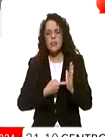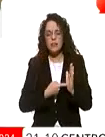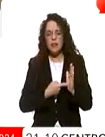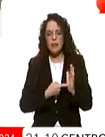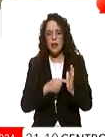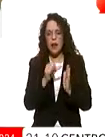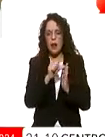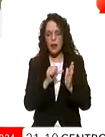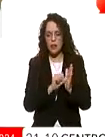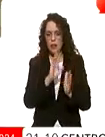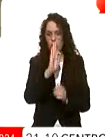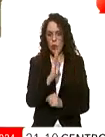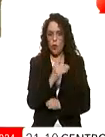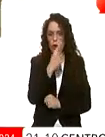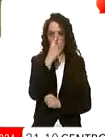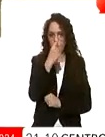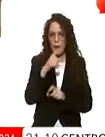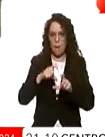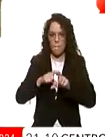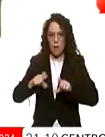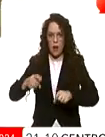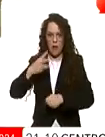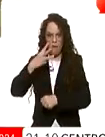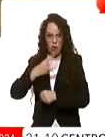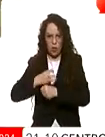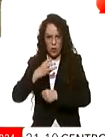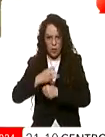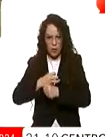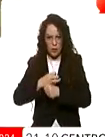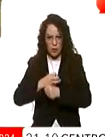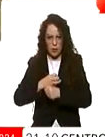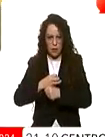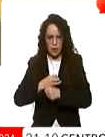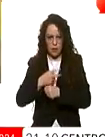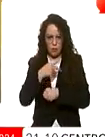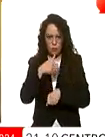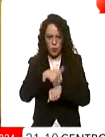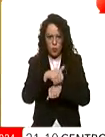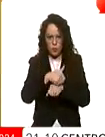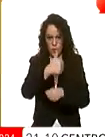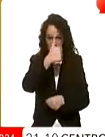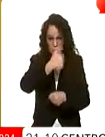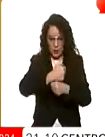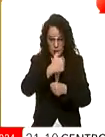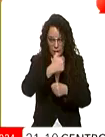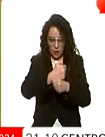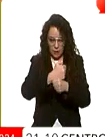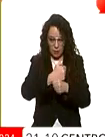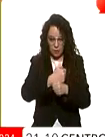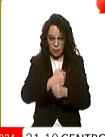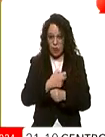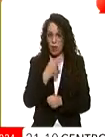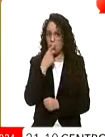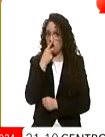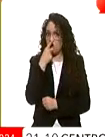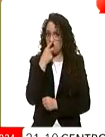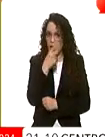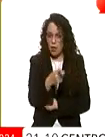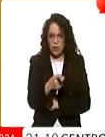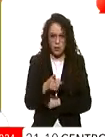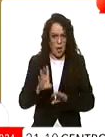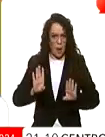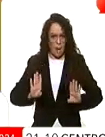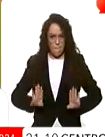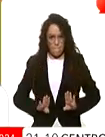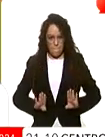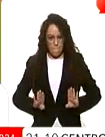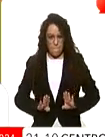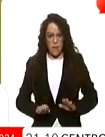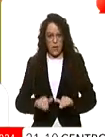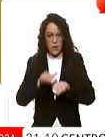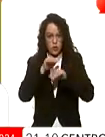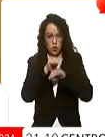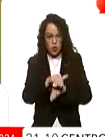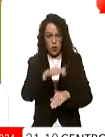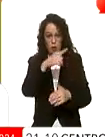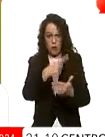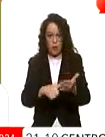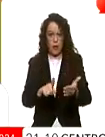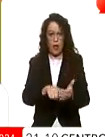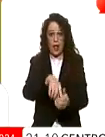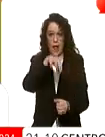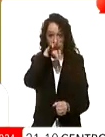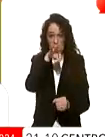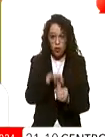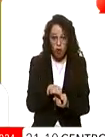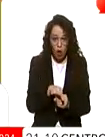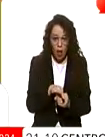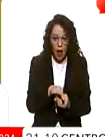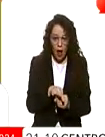tercero, base sexta de la Constitución, establece de forma categórica que en materia electoral la interposición de